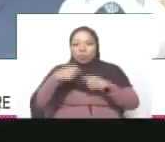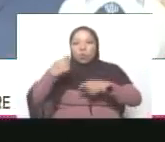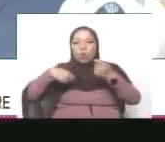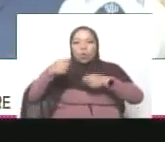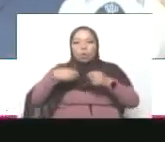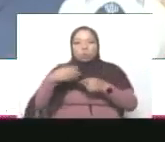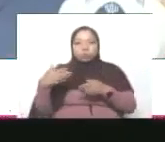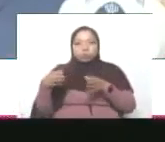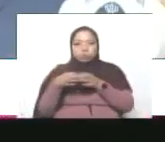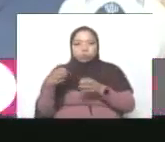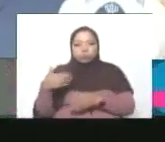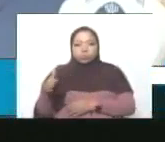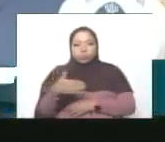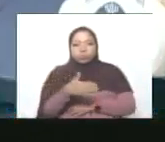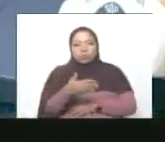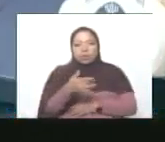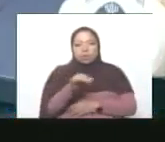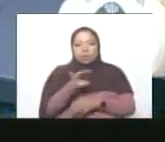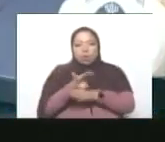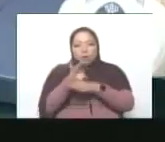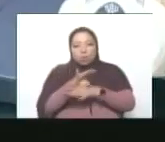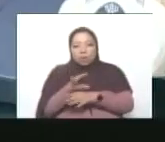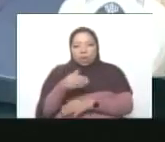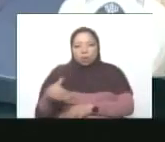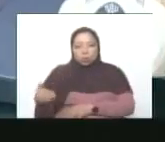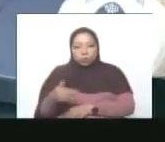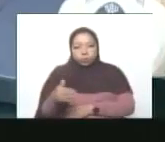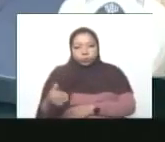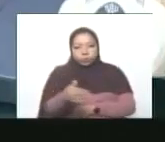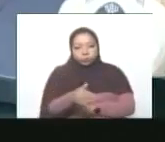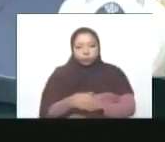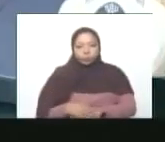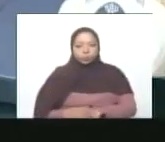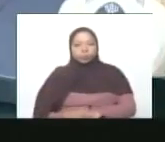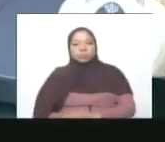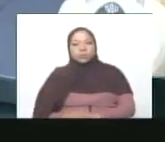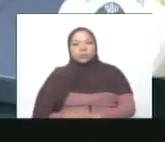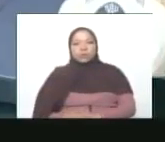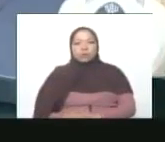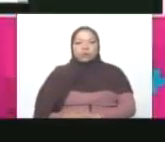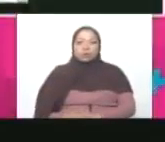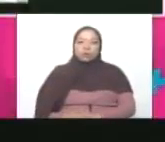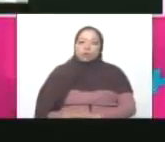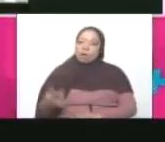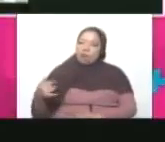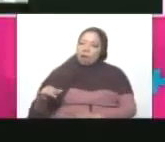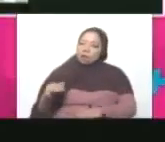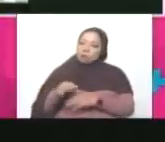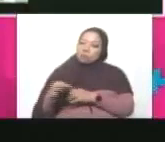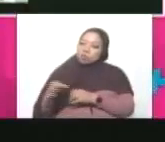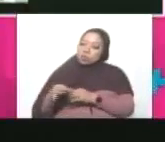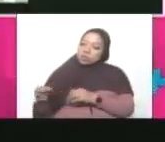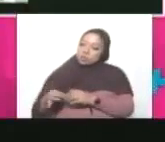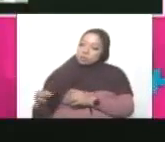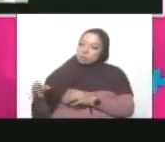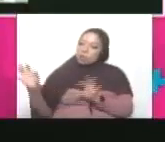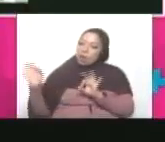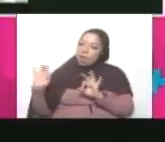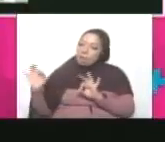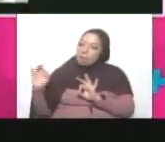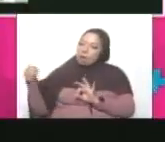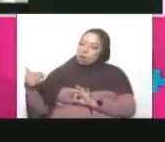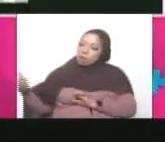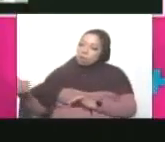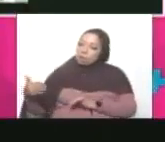de los consejos de pescadores y de acuicultura. Y de acuicultura, perfectamente. Sí, allá en nuestro municipio somos netamente pesqueros.